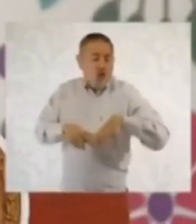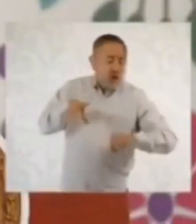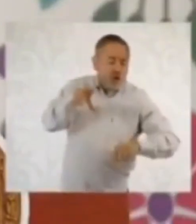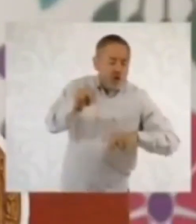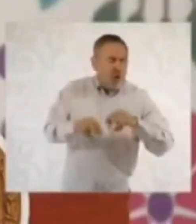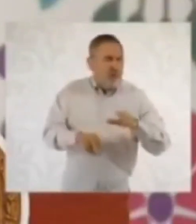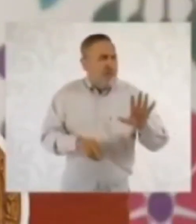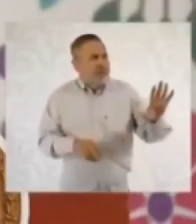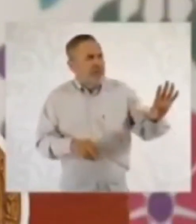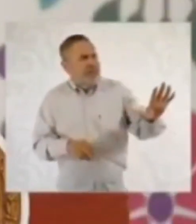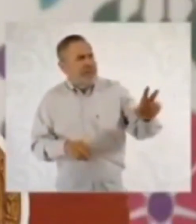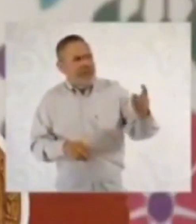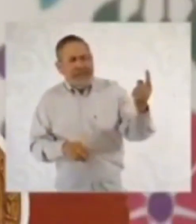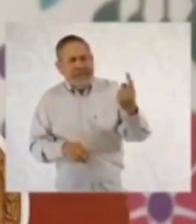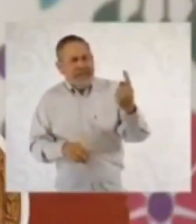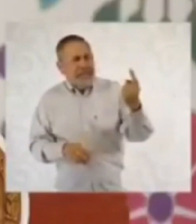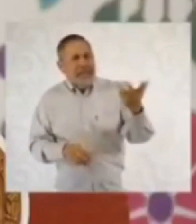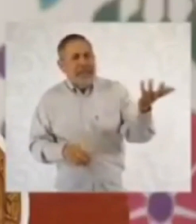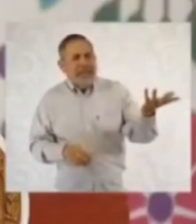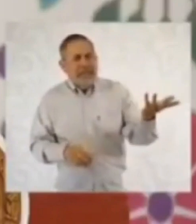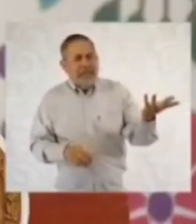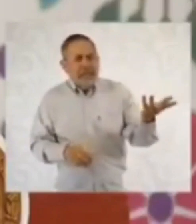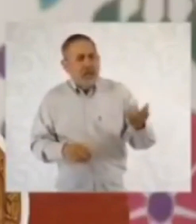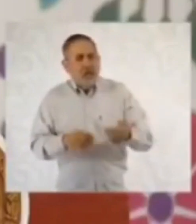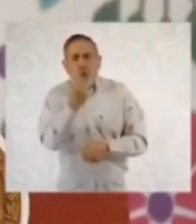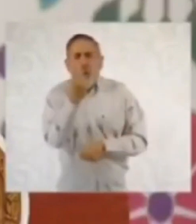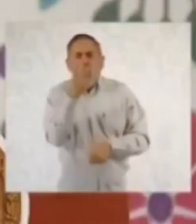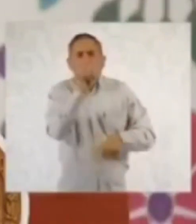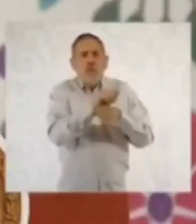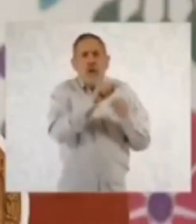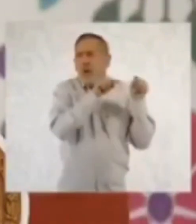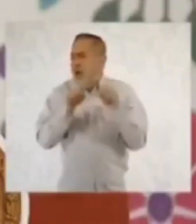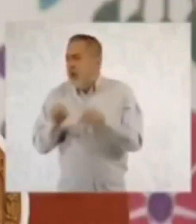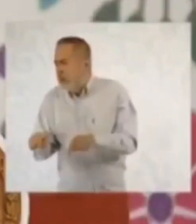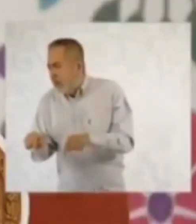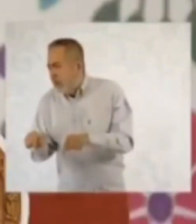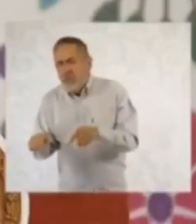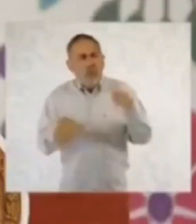pues ¿de dónde lo sacan? Si nada más estuvieron el día de la elección.